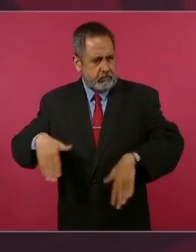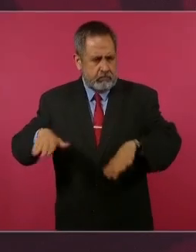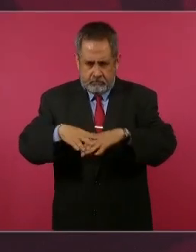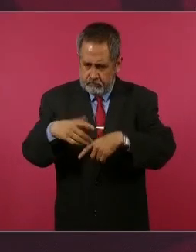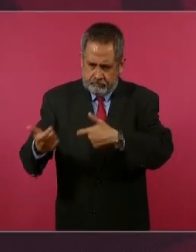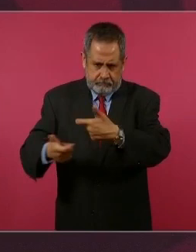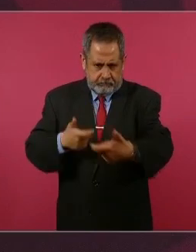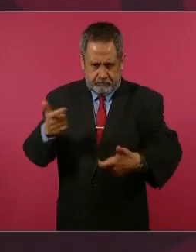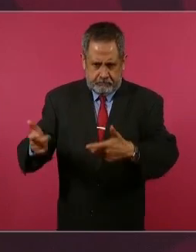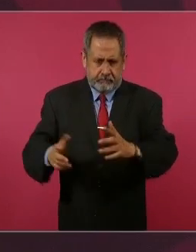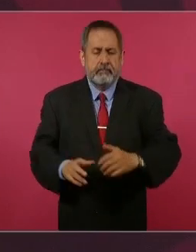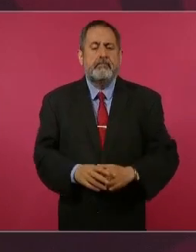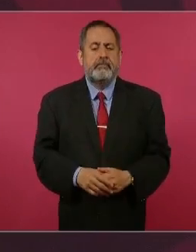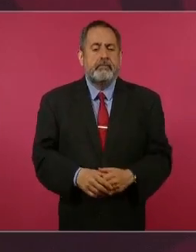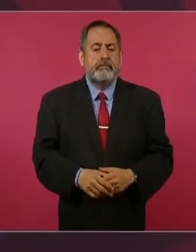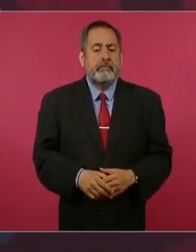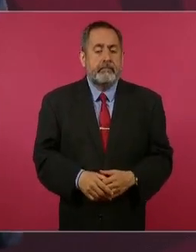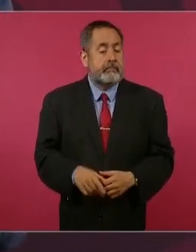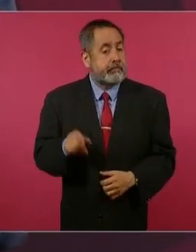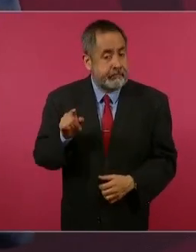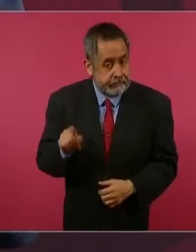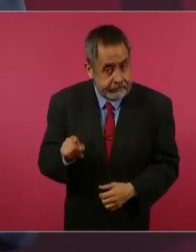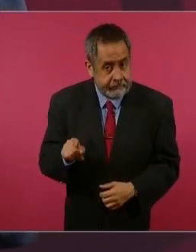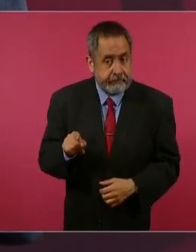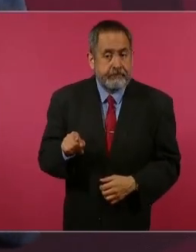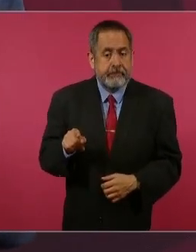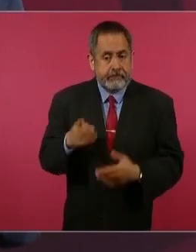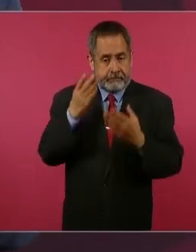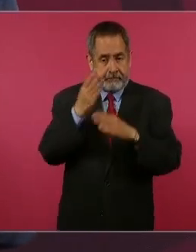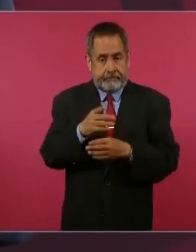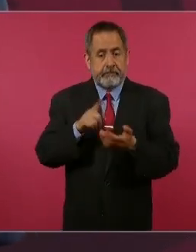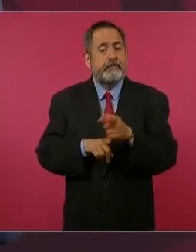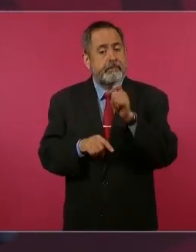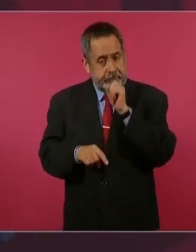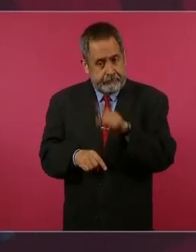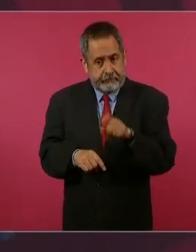entonces ahí también